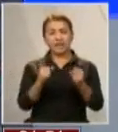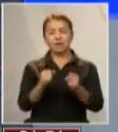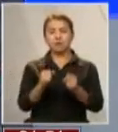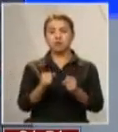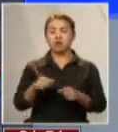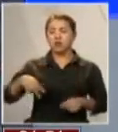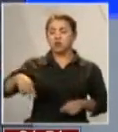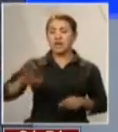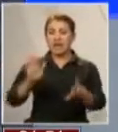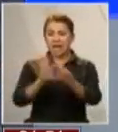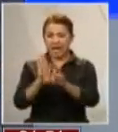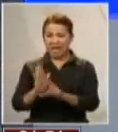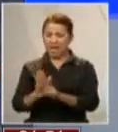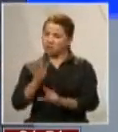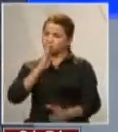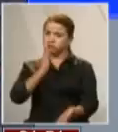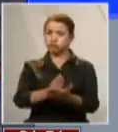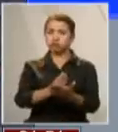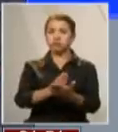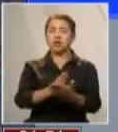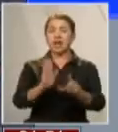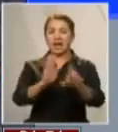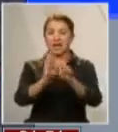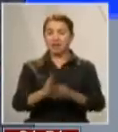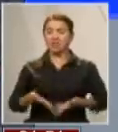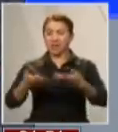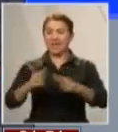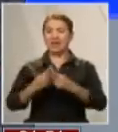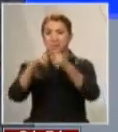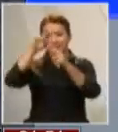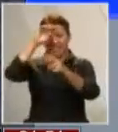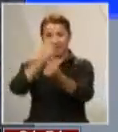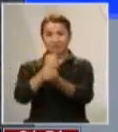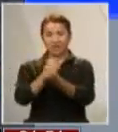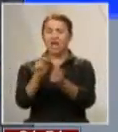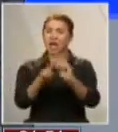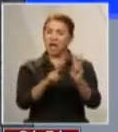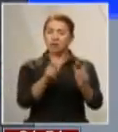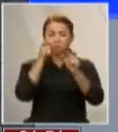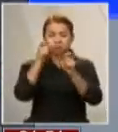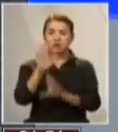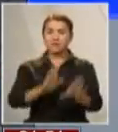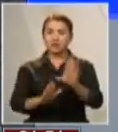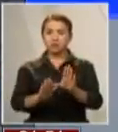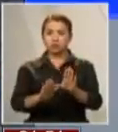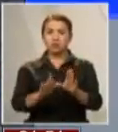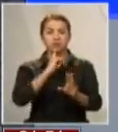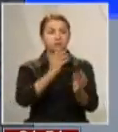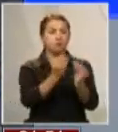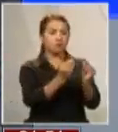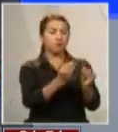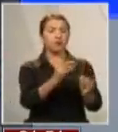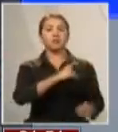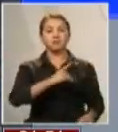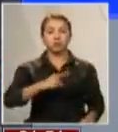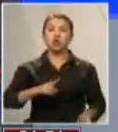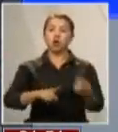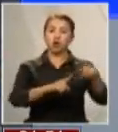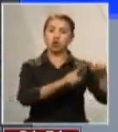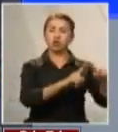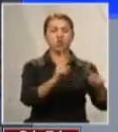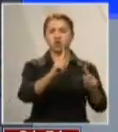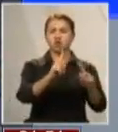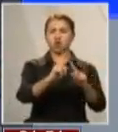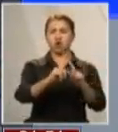poner leyes, de endurecer las leyes, de darle herramienta a Carabineros para que haga prevención, resulta que tenemos, obviamente, a la diputada Cariola y otros más que se